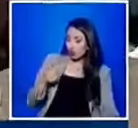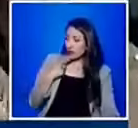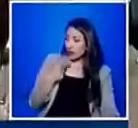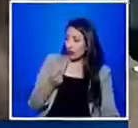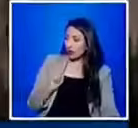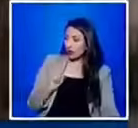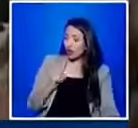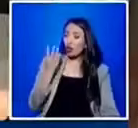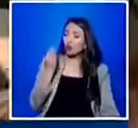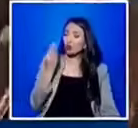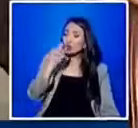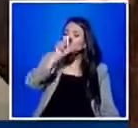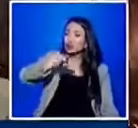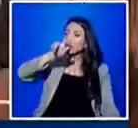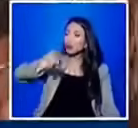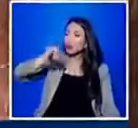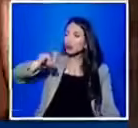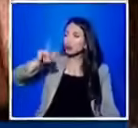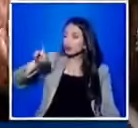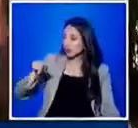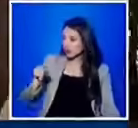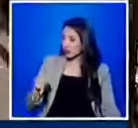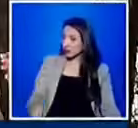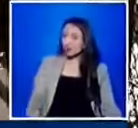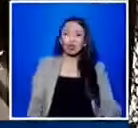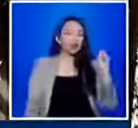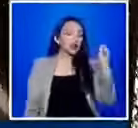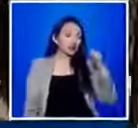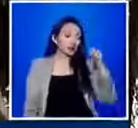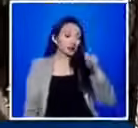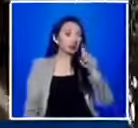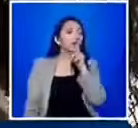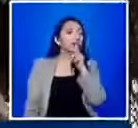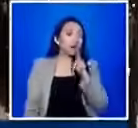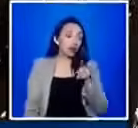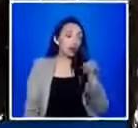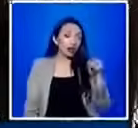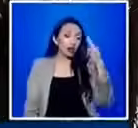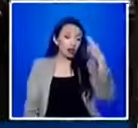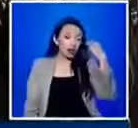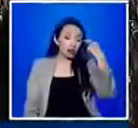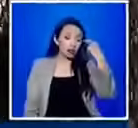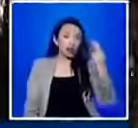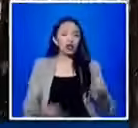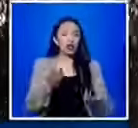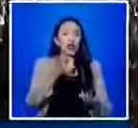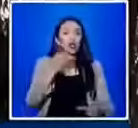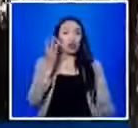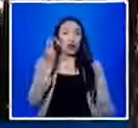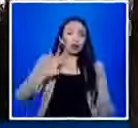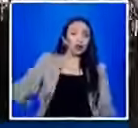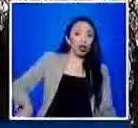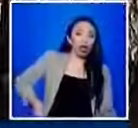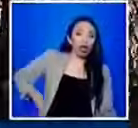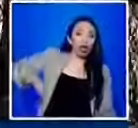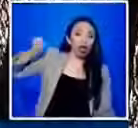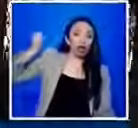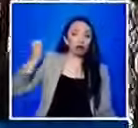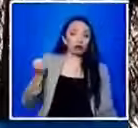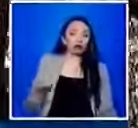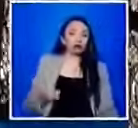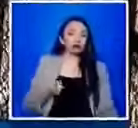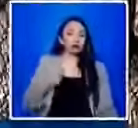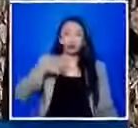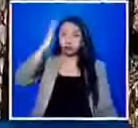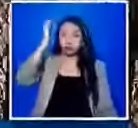da cuando hay aglomeraciones acá. Claro, sí, es verdad. ¿Cómo roban? ¿Cómo roban? Metiendo la mano al bolsillo. O sea, así sacan,